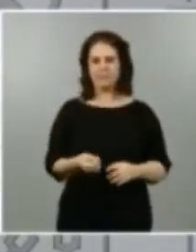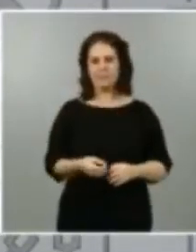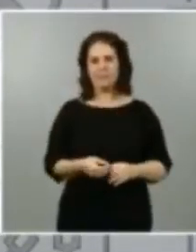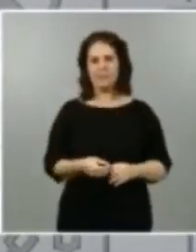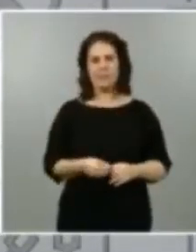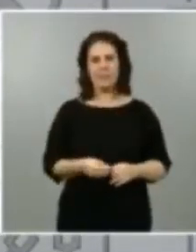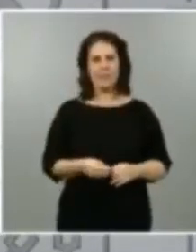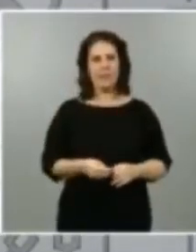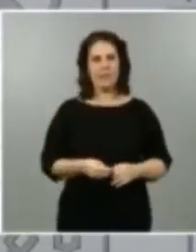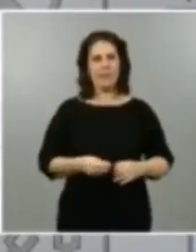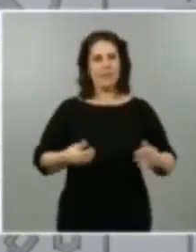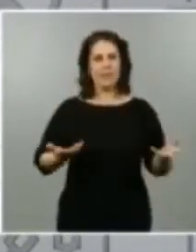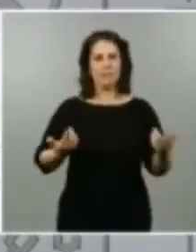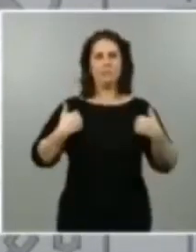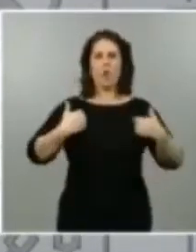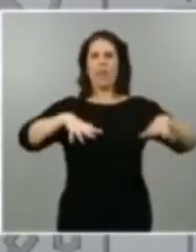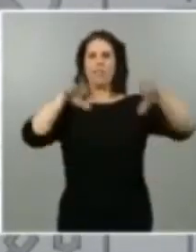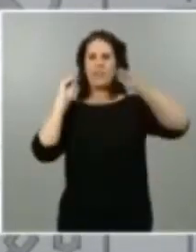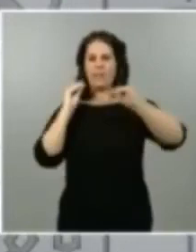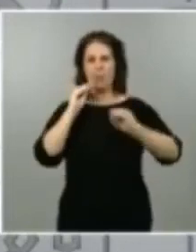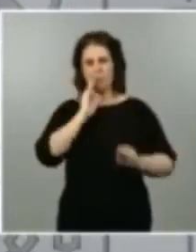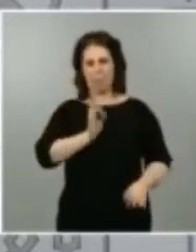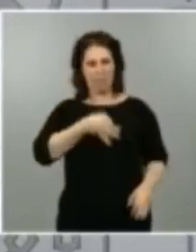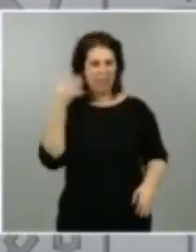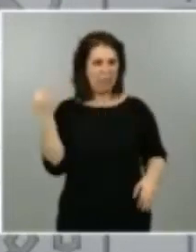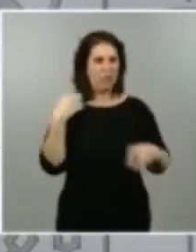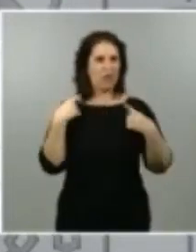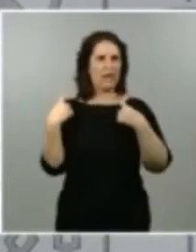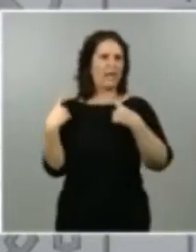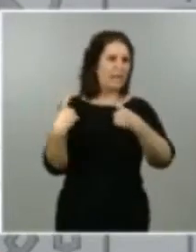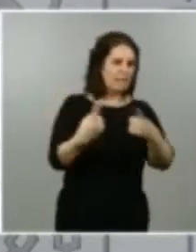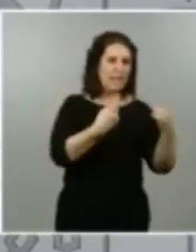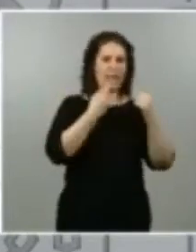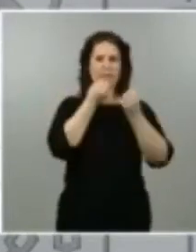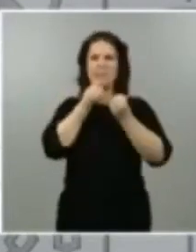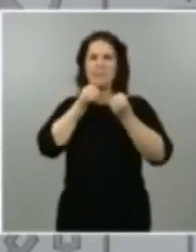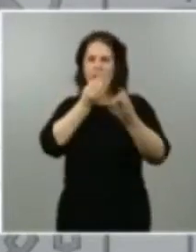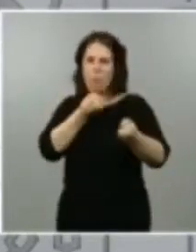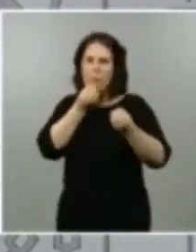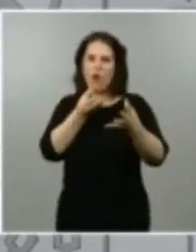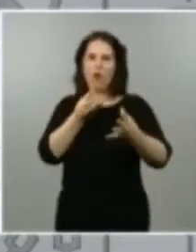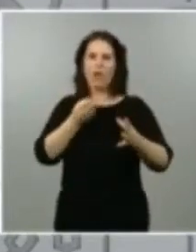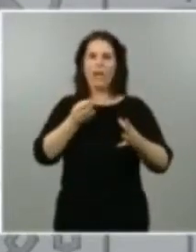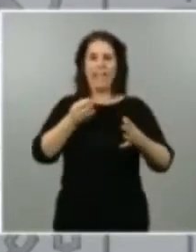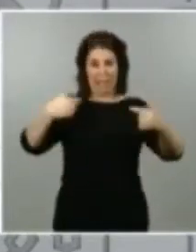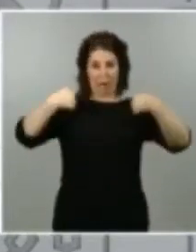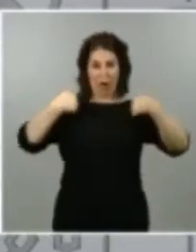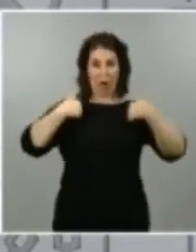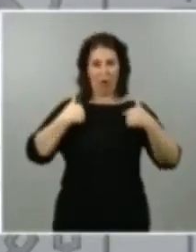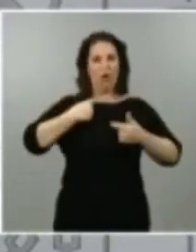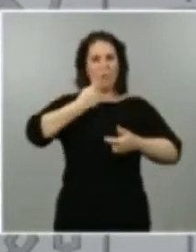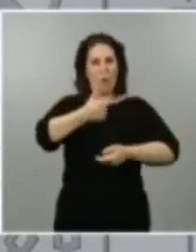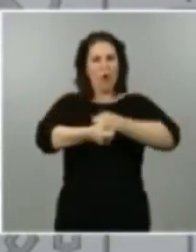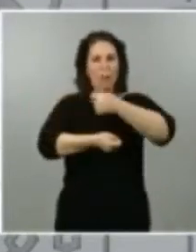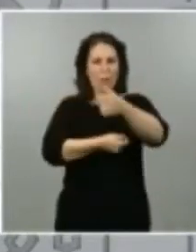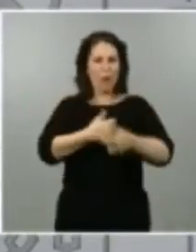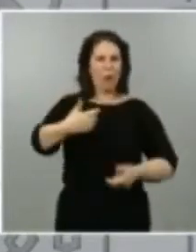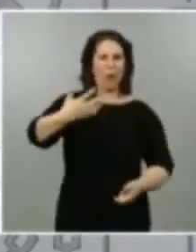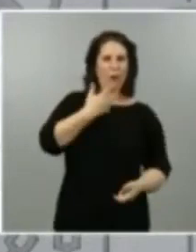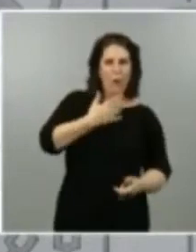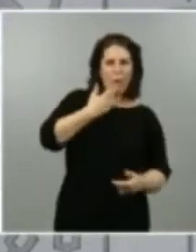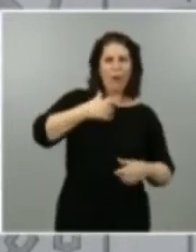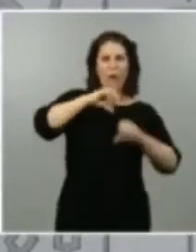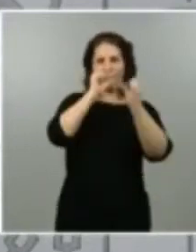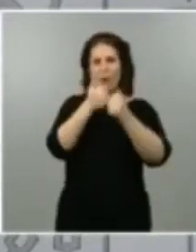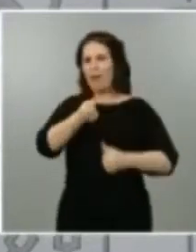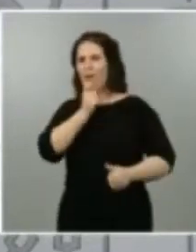las necesidades de información y poquito a poco voy aprendiendo cómo funciona lo que se publica lo con eso pública pero me va a perdonar